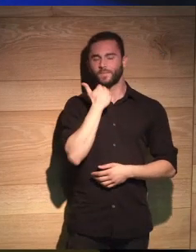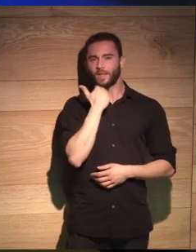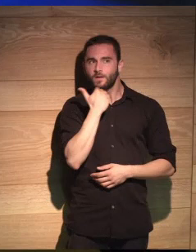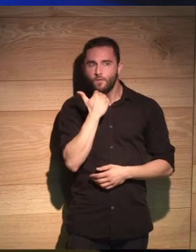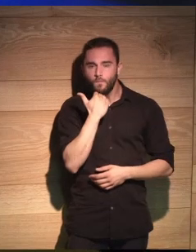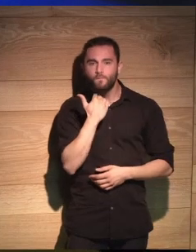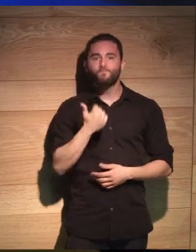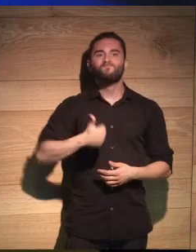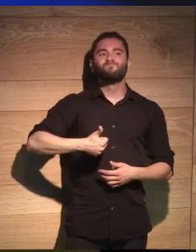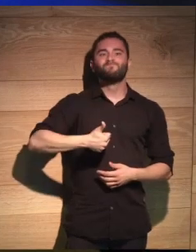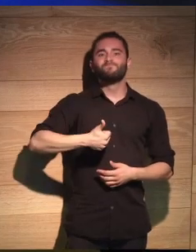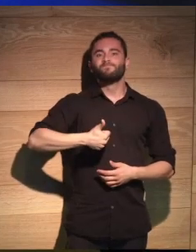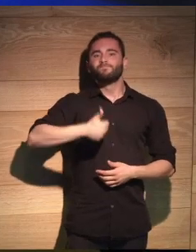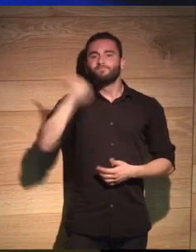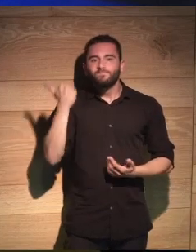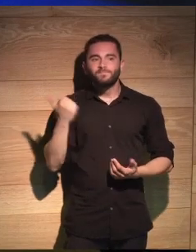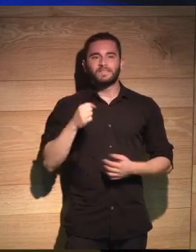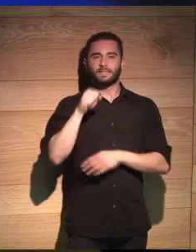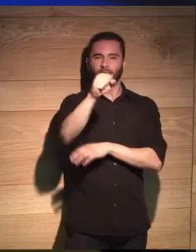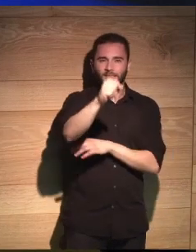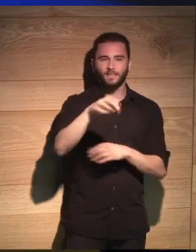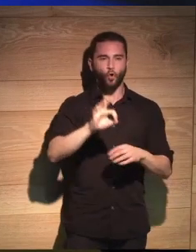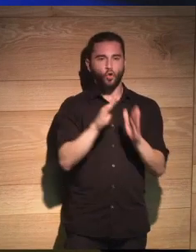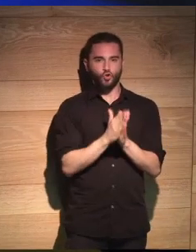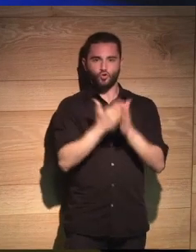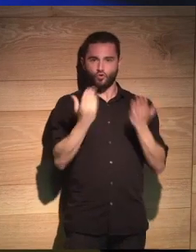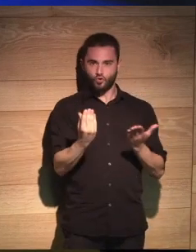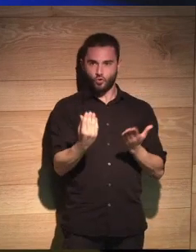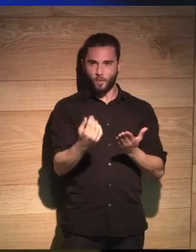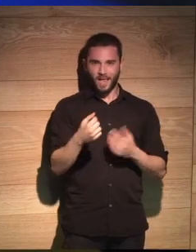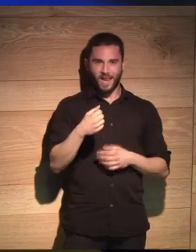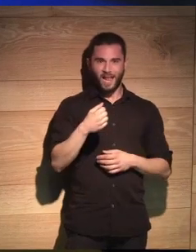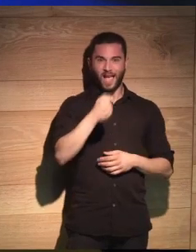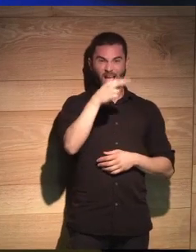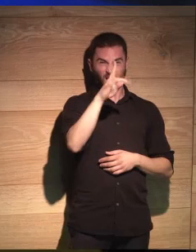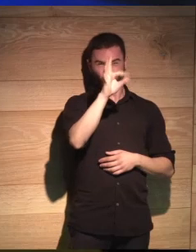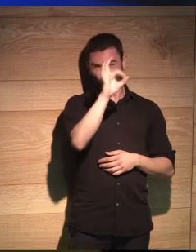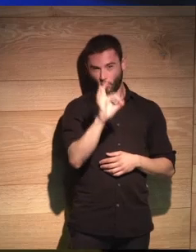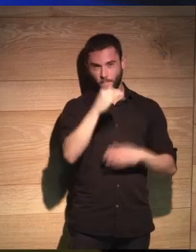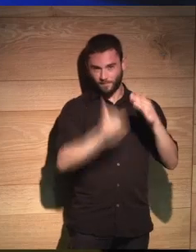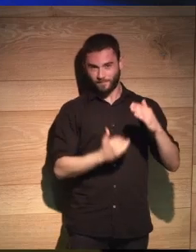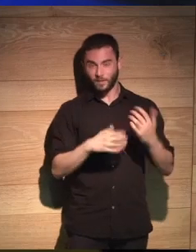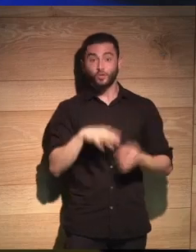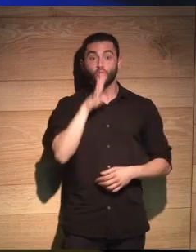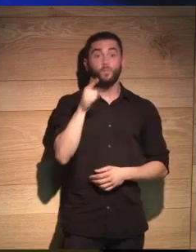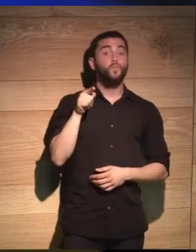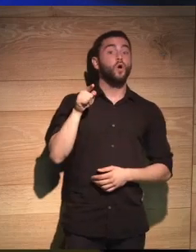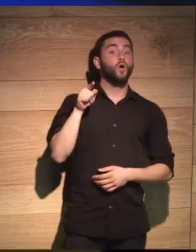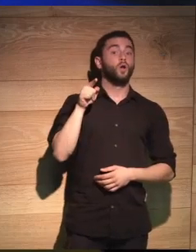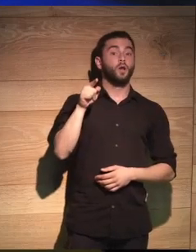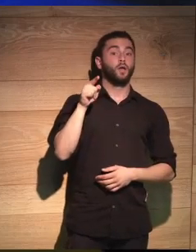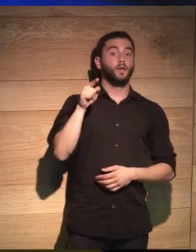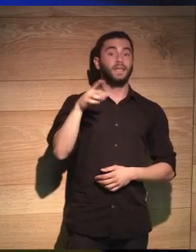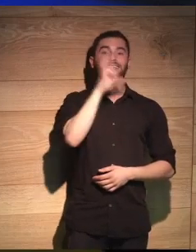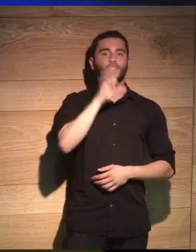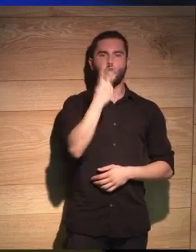de novela o de película que incluso que tiene Arturo, porque tiene, primero, atraviesa todo